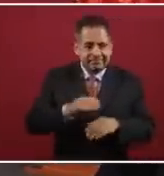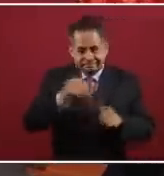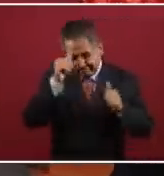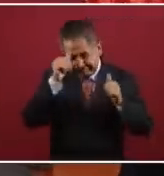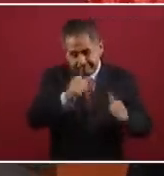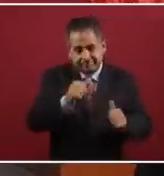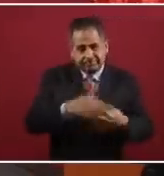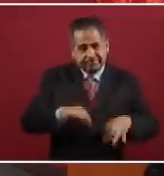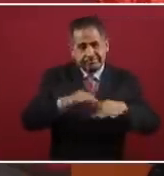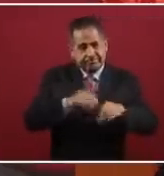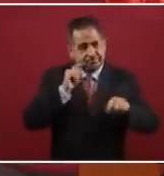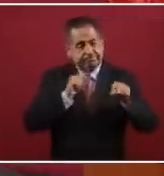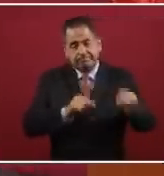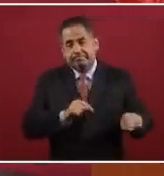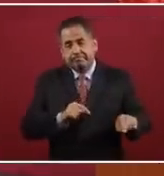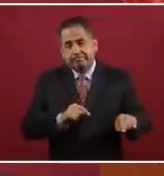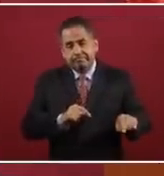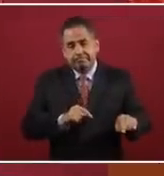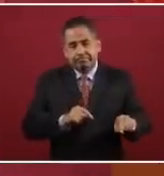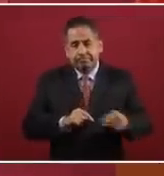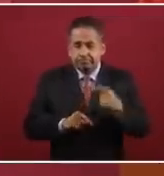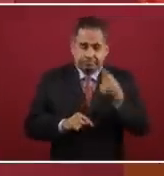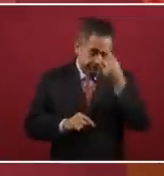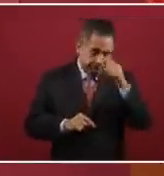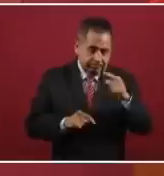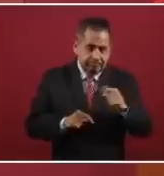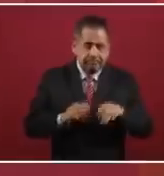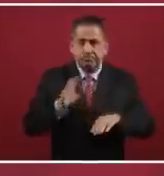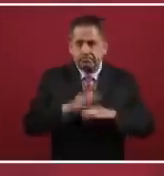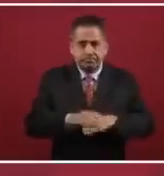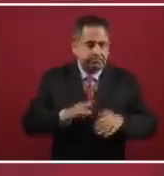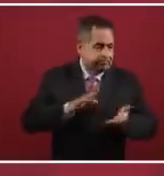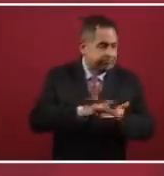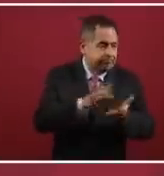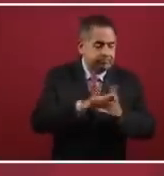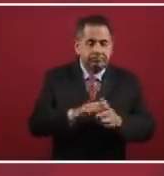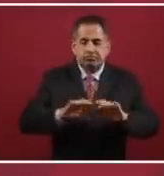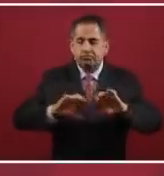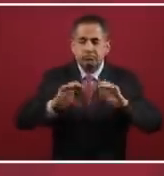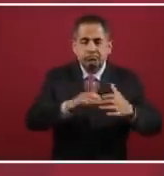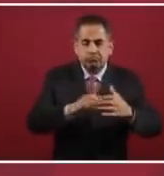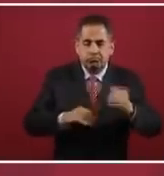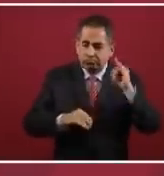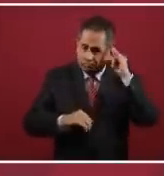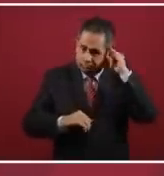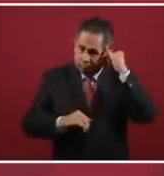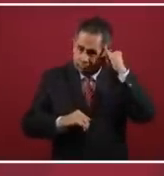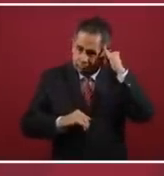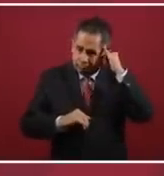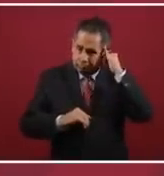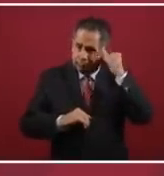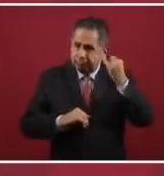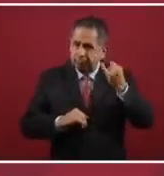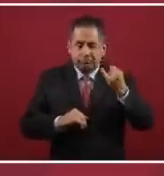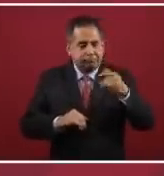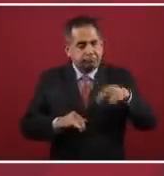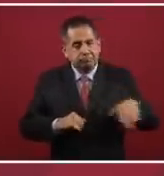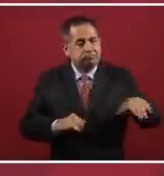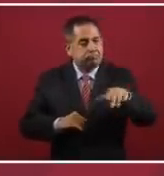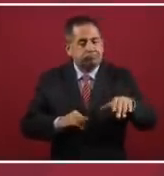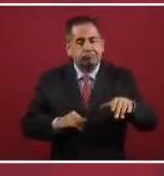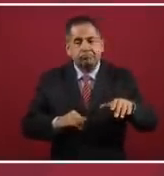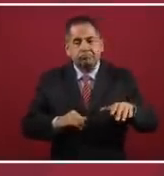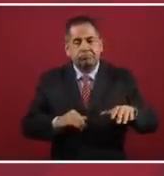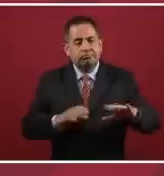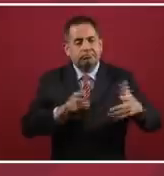aplicarnos más en programas de apoyo a las comunidades indígenas de toda